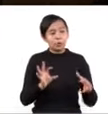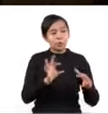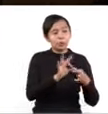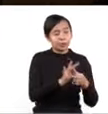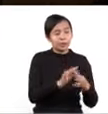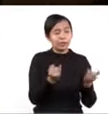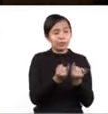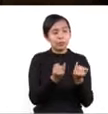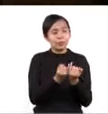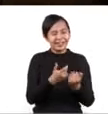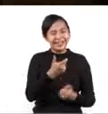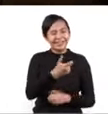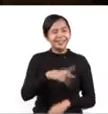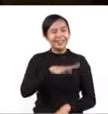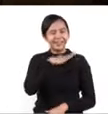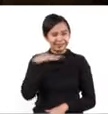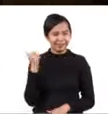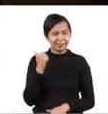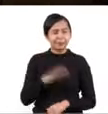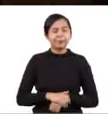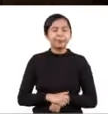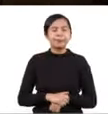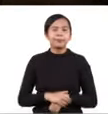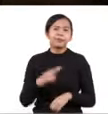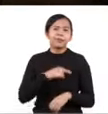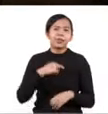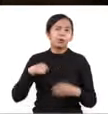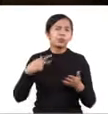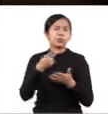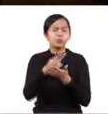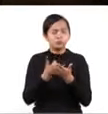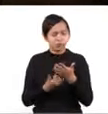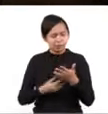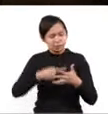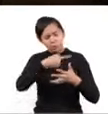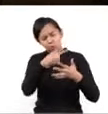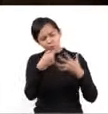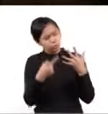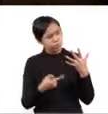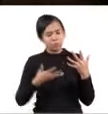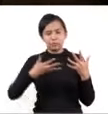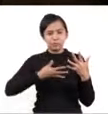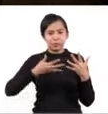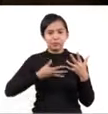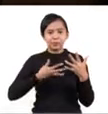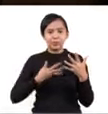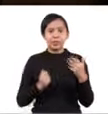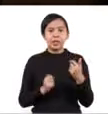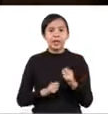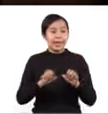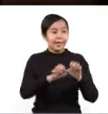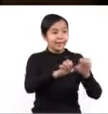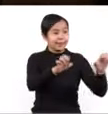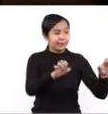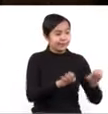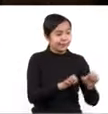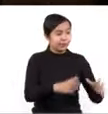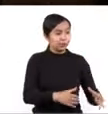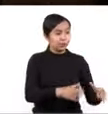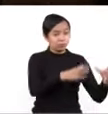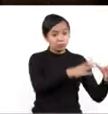con Alemania. Tenemos varios proyectos con un cúmulo de empresas